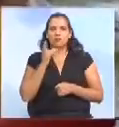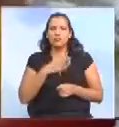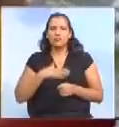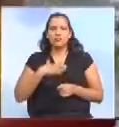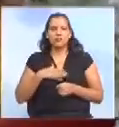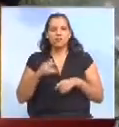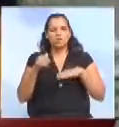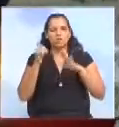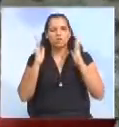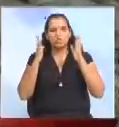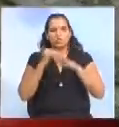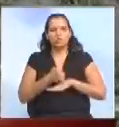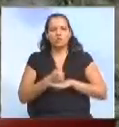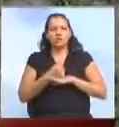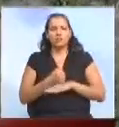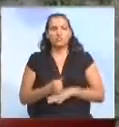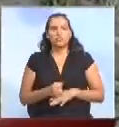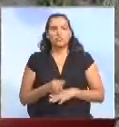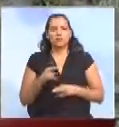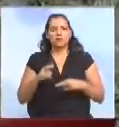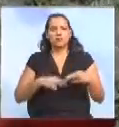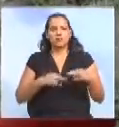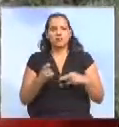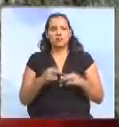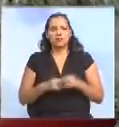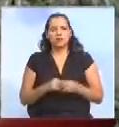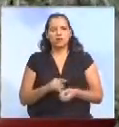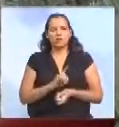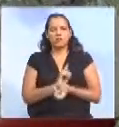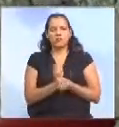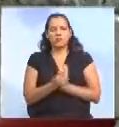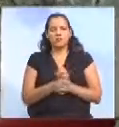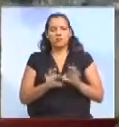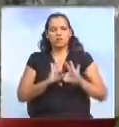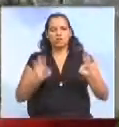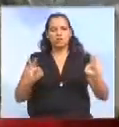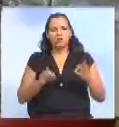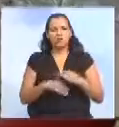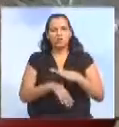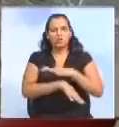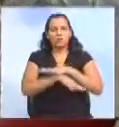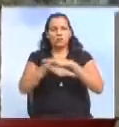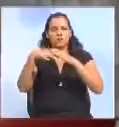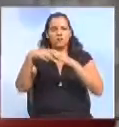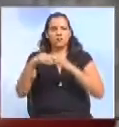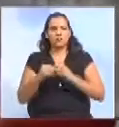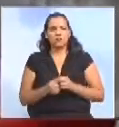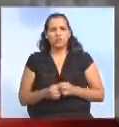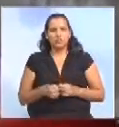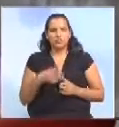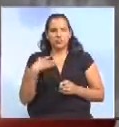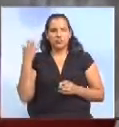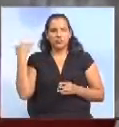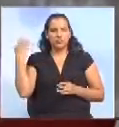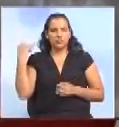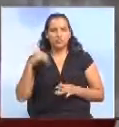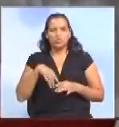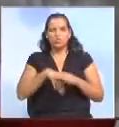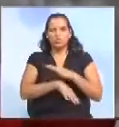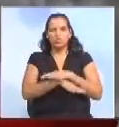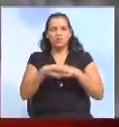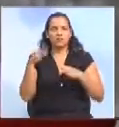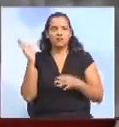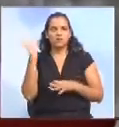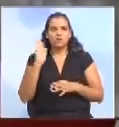tomen medidas, entre ellas la construcción, rehabilitación o limpieza del sistema de alcantarillado. Pero desde que se ha hecho ese